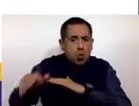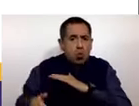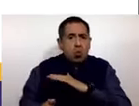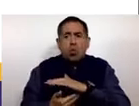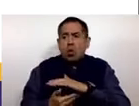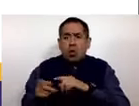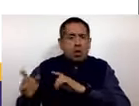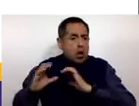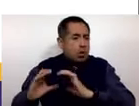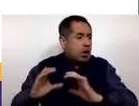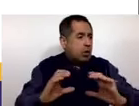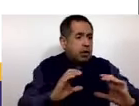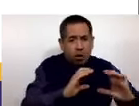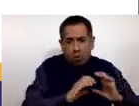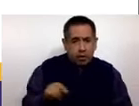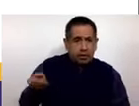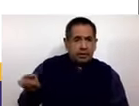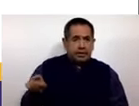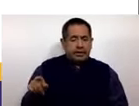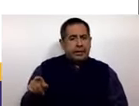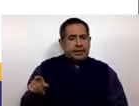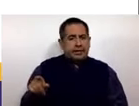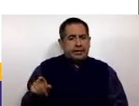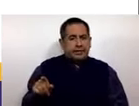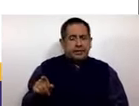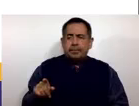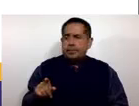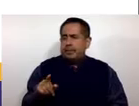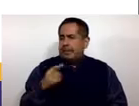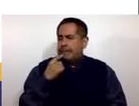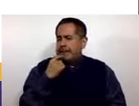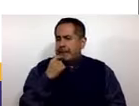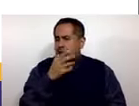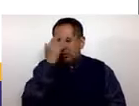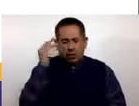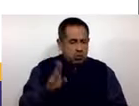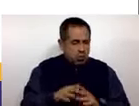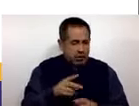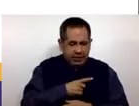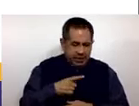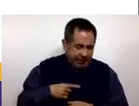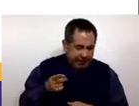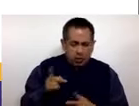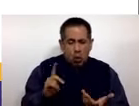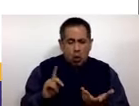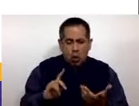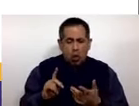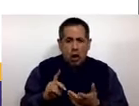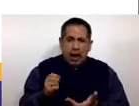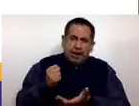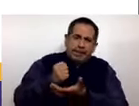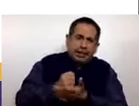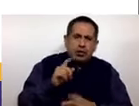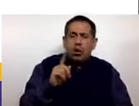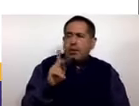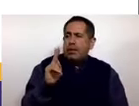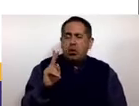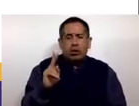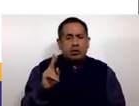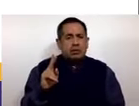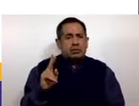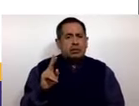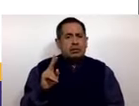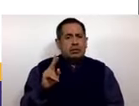sí, no sé si es no lo quiero plantear como deber, no lo quiero plantear como algo así de imposición, pero